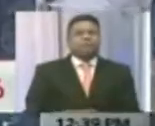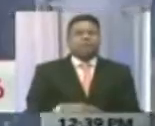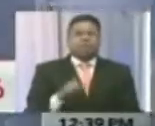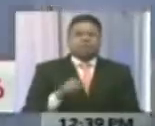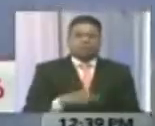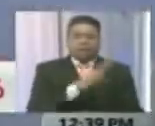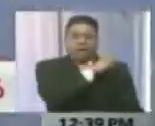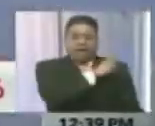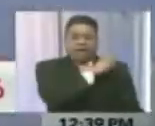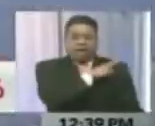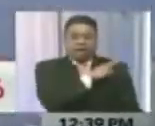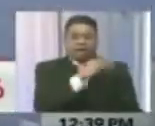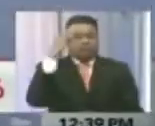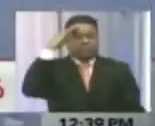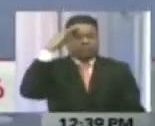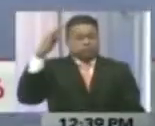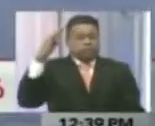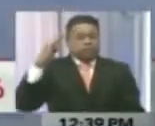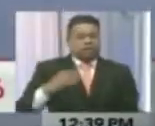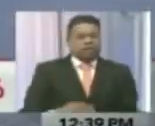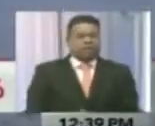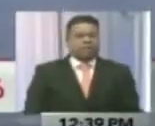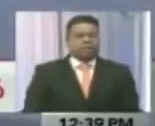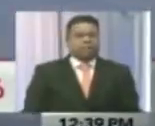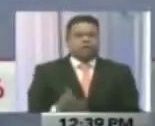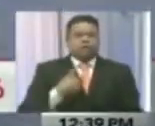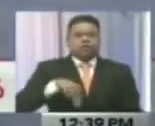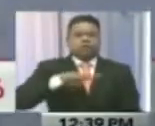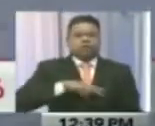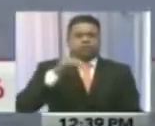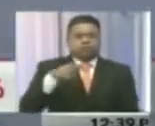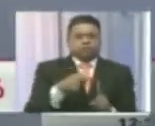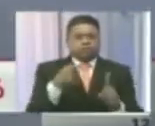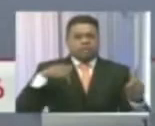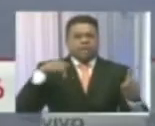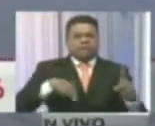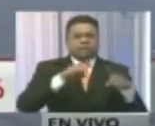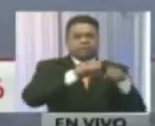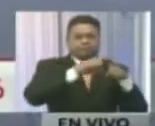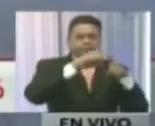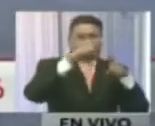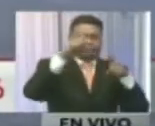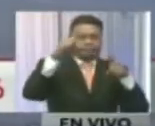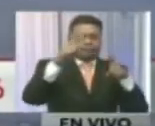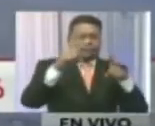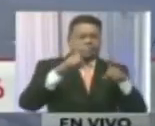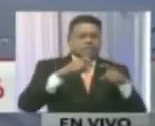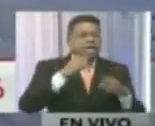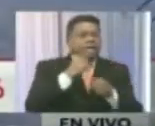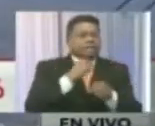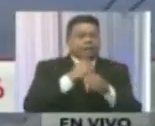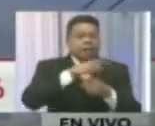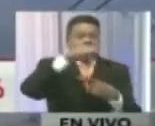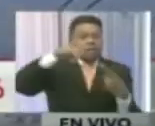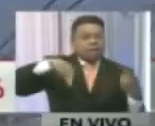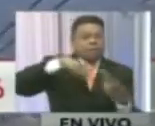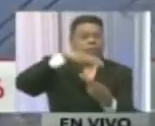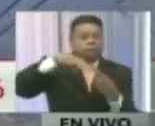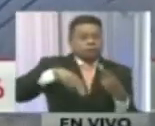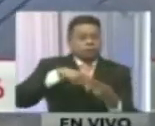el general Rojas. Nosotros desde aquí, desde la estación Barinita, obra de la revolución, extraordinaria